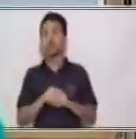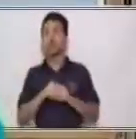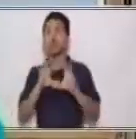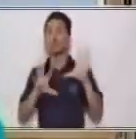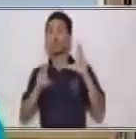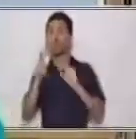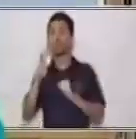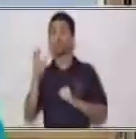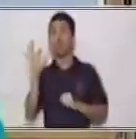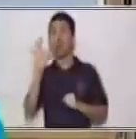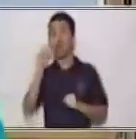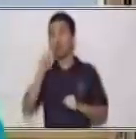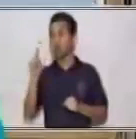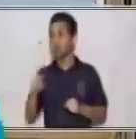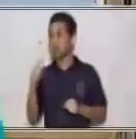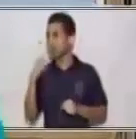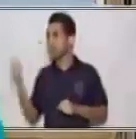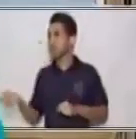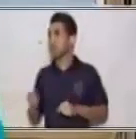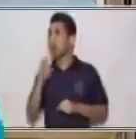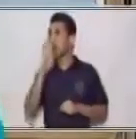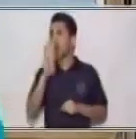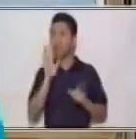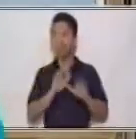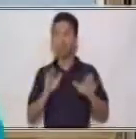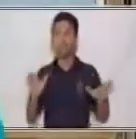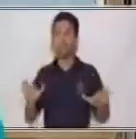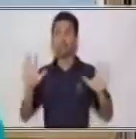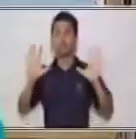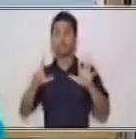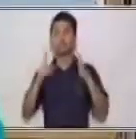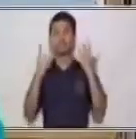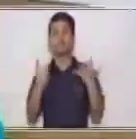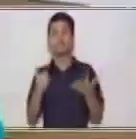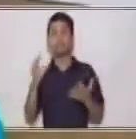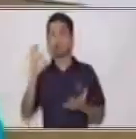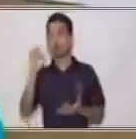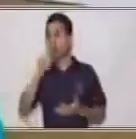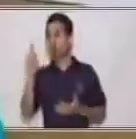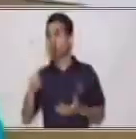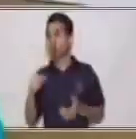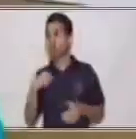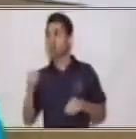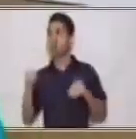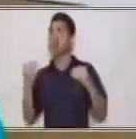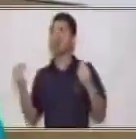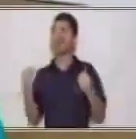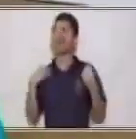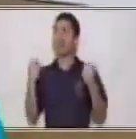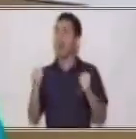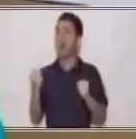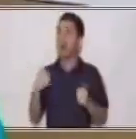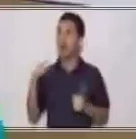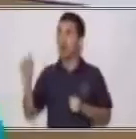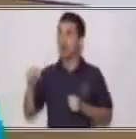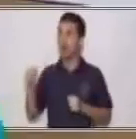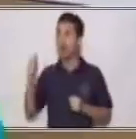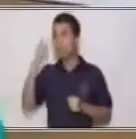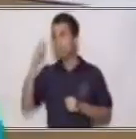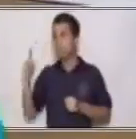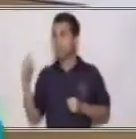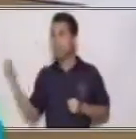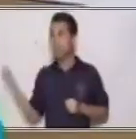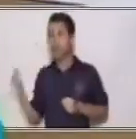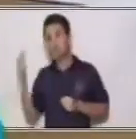son 4 niños, son 16 onzas. Entonces, ¿qué operación matemática tendríamos que hacer